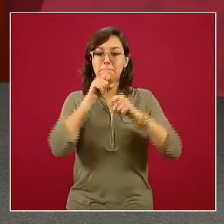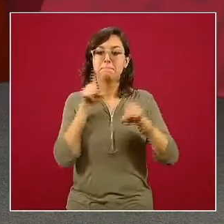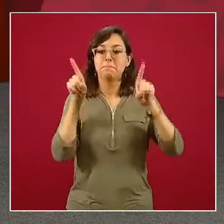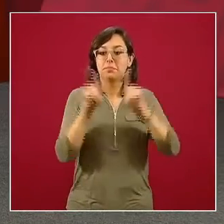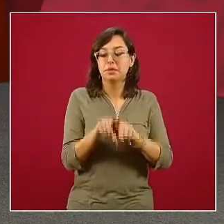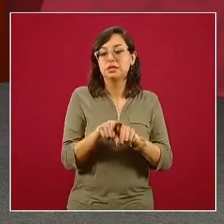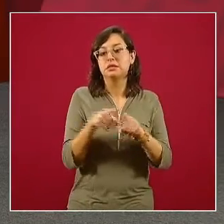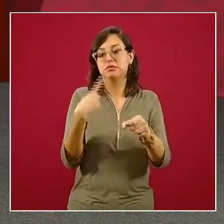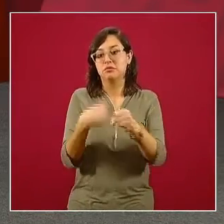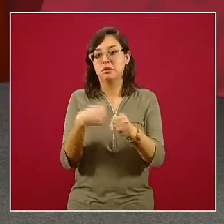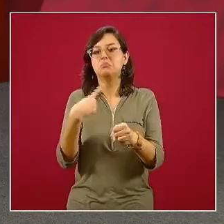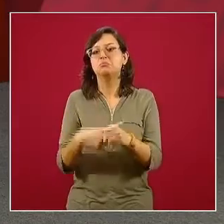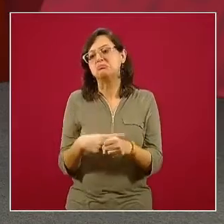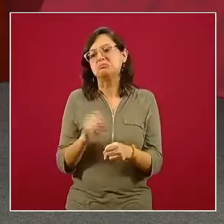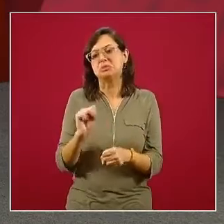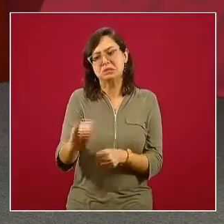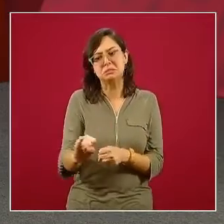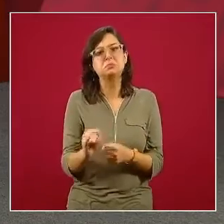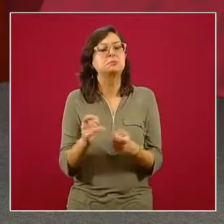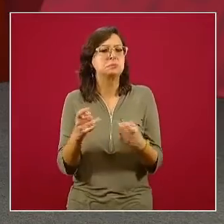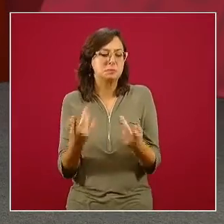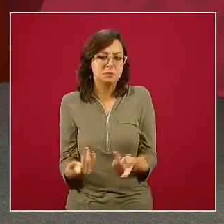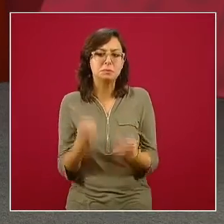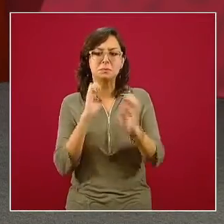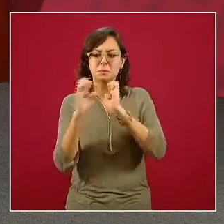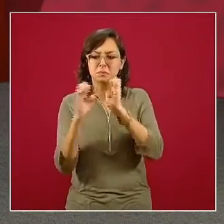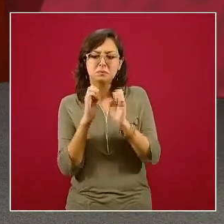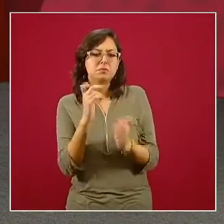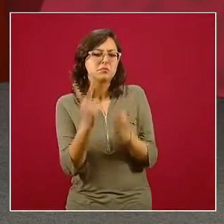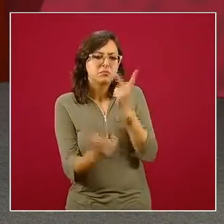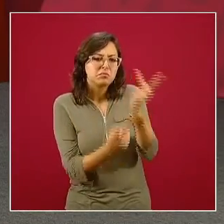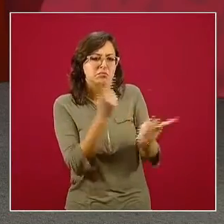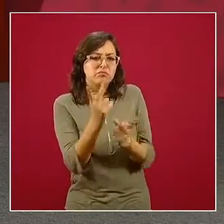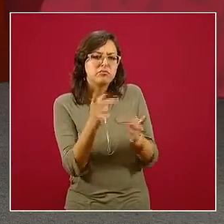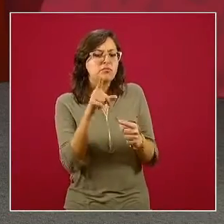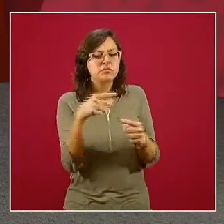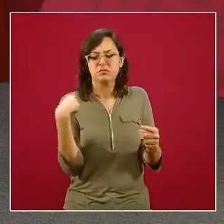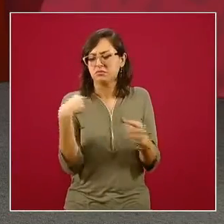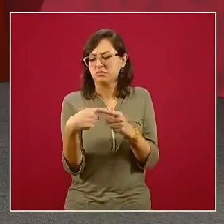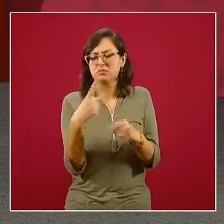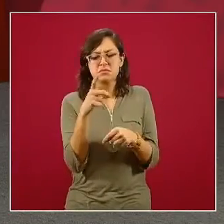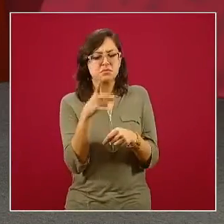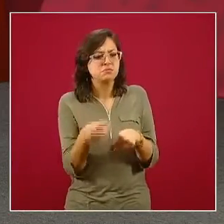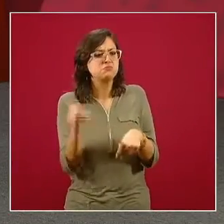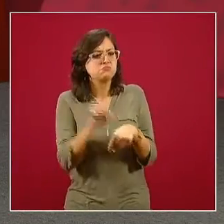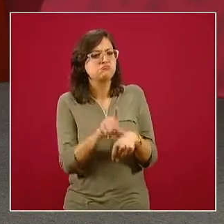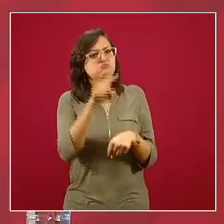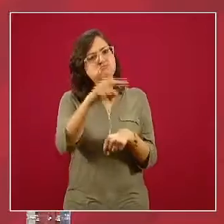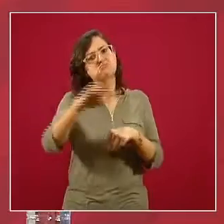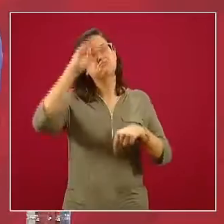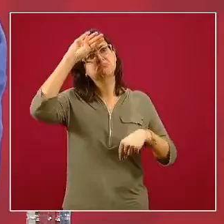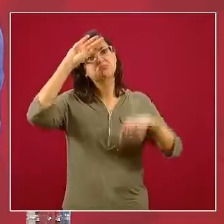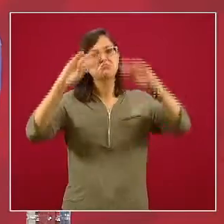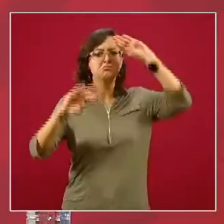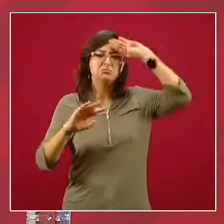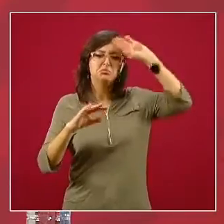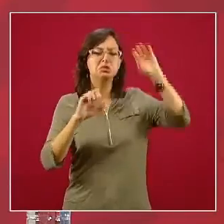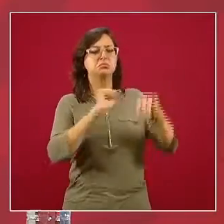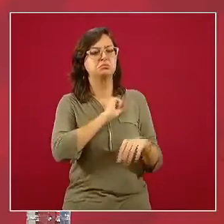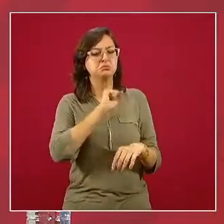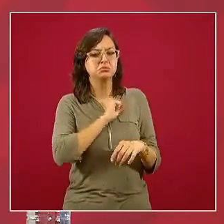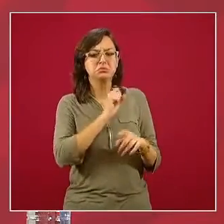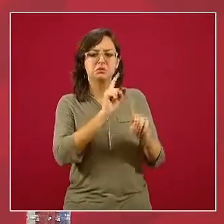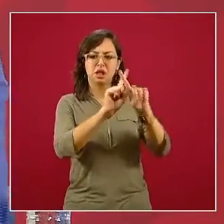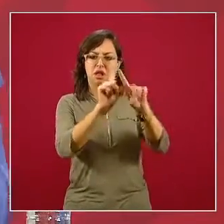de enfermedad. Va a haber preguntas sobre usted en los últimos 30 días ha tenido fiebre, tos, etcétera, entre otras